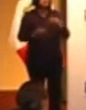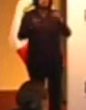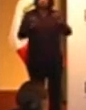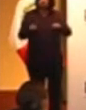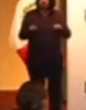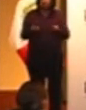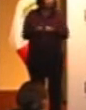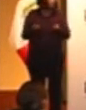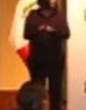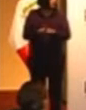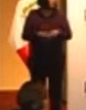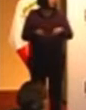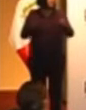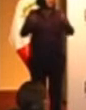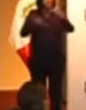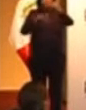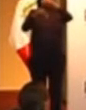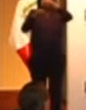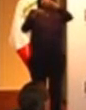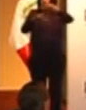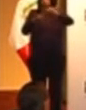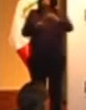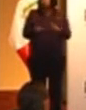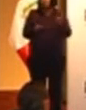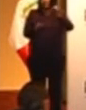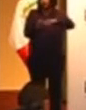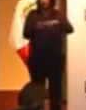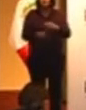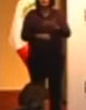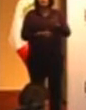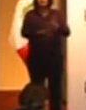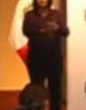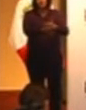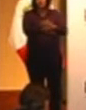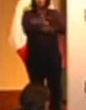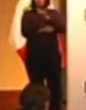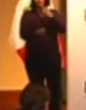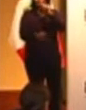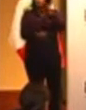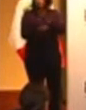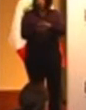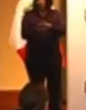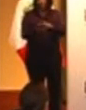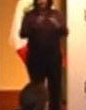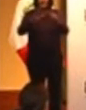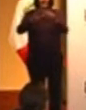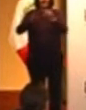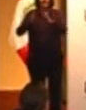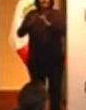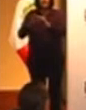logrado también dentro de lo que es el presupuesto participativo la mejora o el compromiso de mejora de la Casa